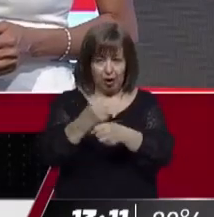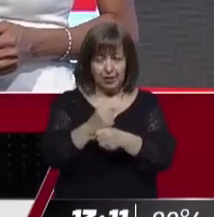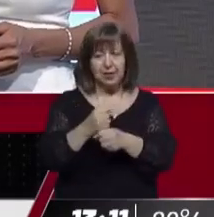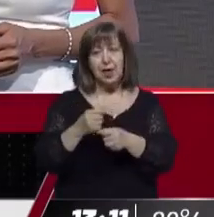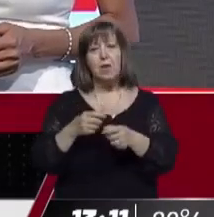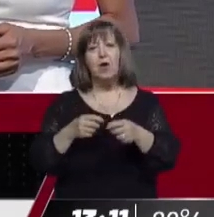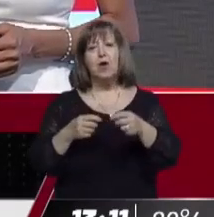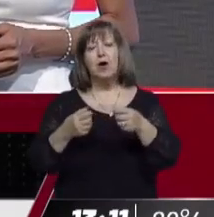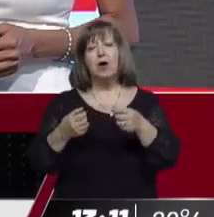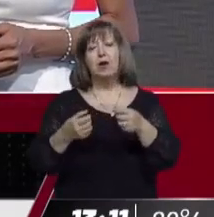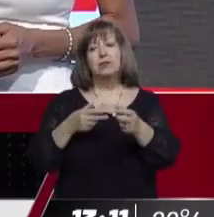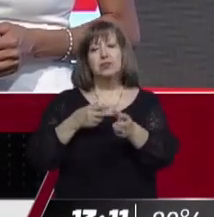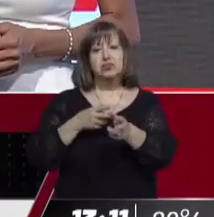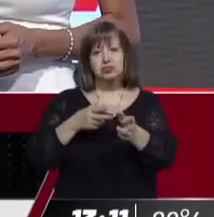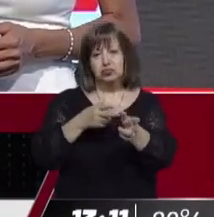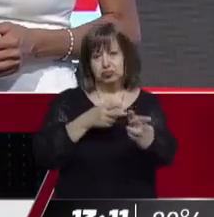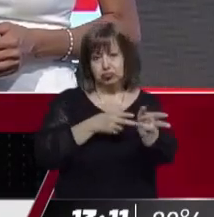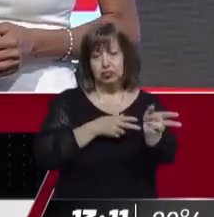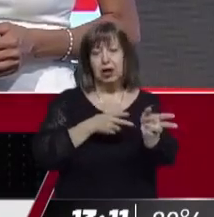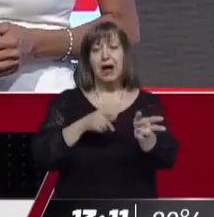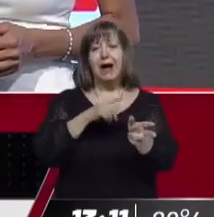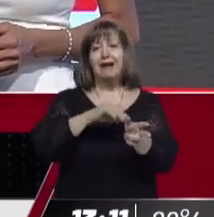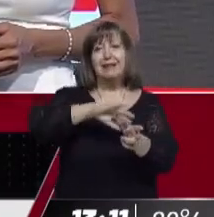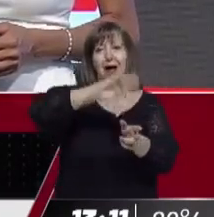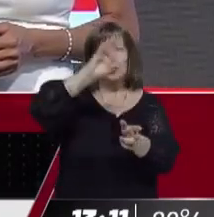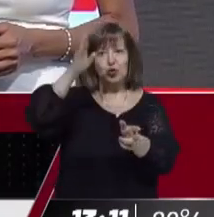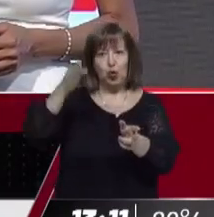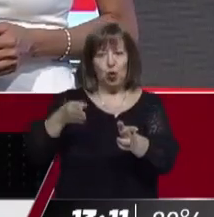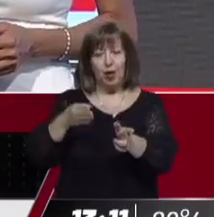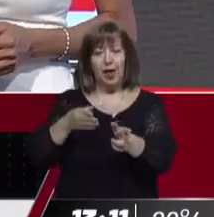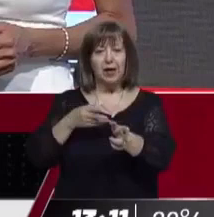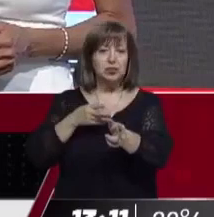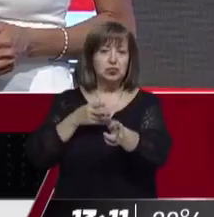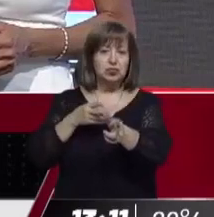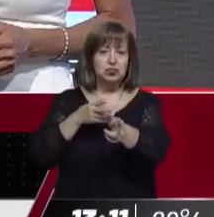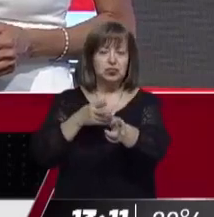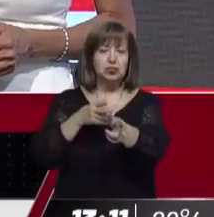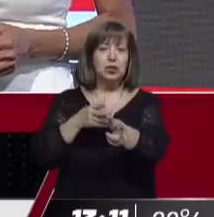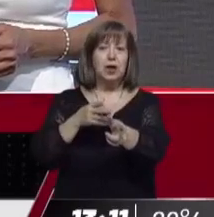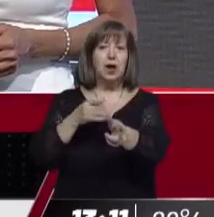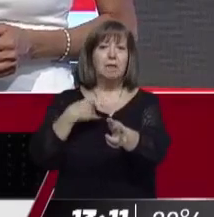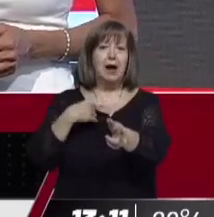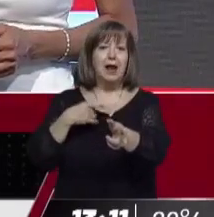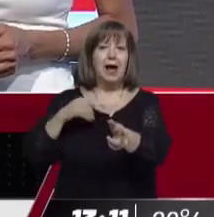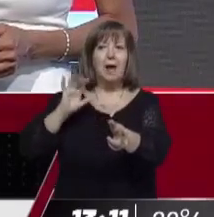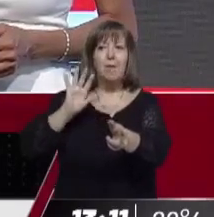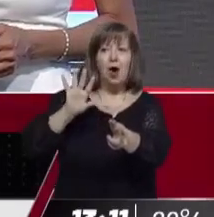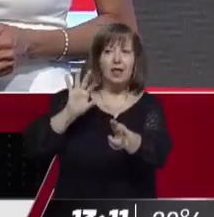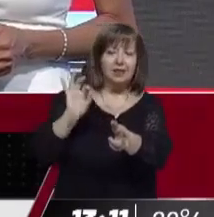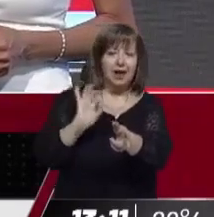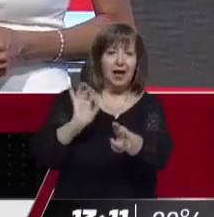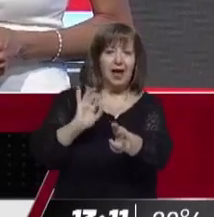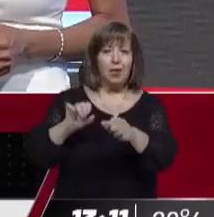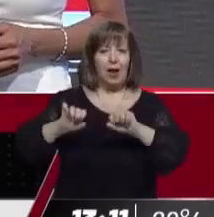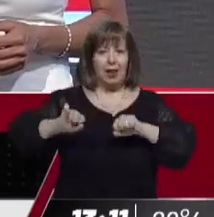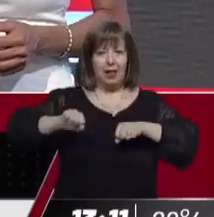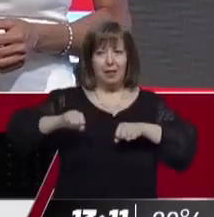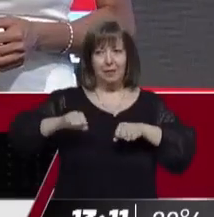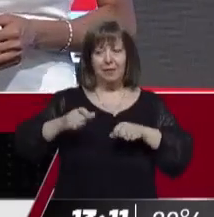del Cristo Redentor. Allí, hasta el túnel, fueron encapsulados los vehículos para que nadie los moleste. Claro.